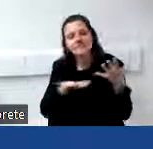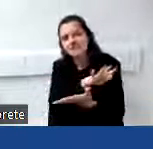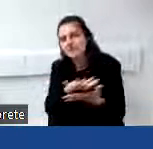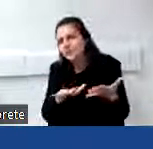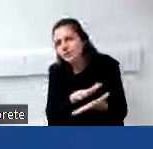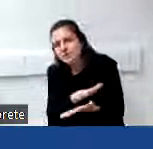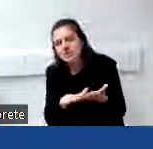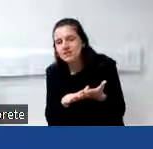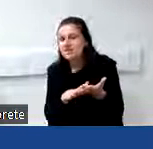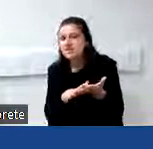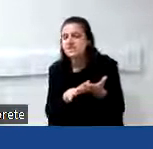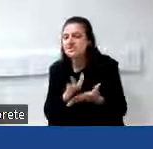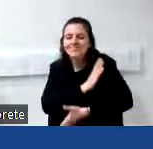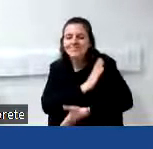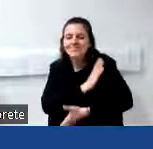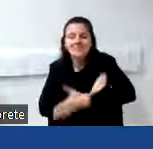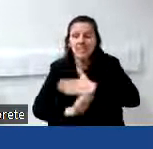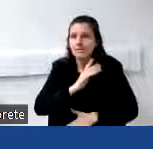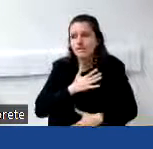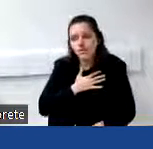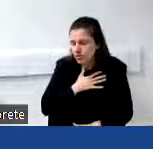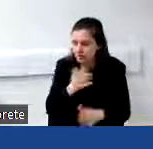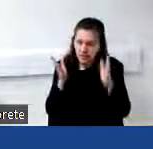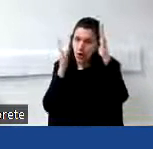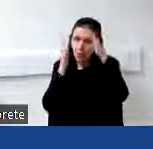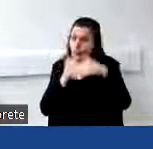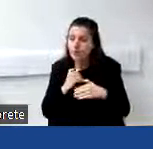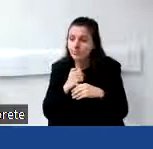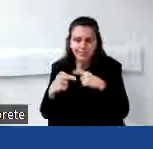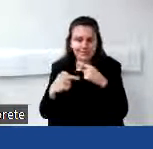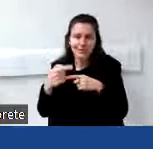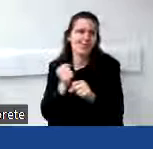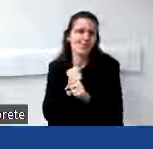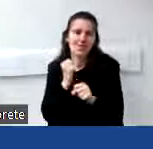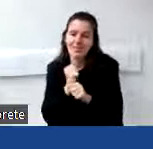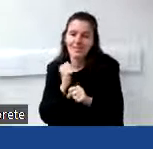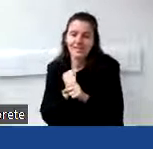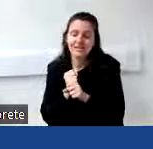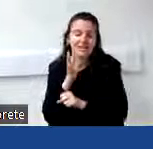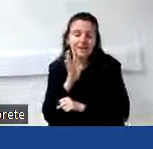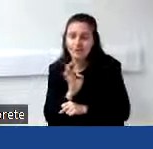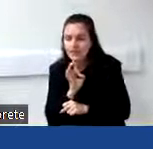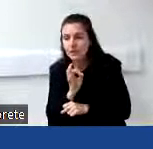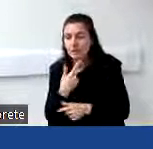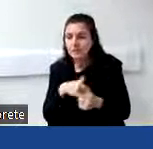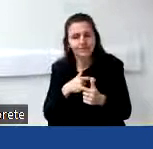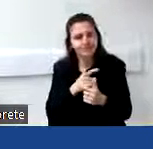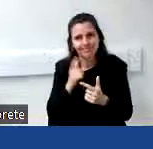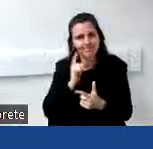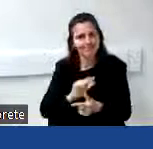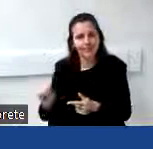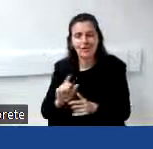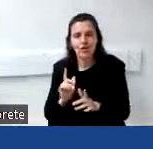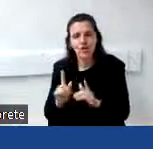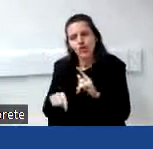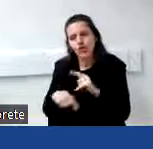de discapacidad no puedo trabajar. Entonces poder también ser sinceros en eso y decir, bueno, yo con esta situación no estoy pudiendo y prefiero que lo